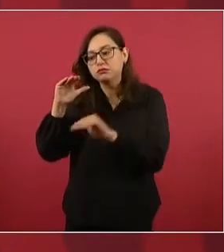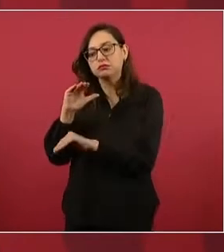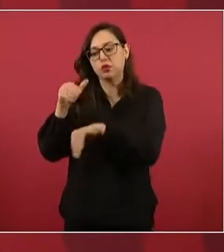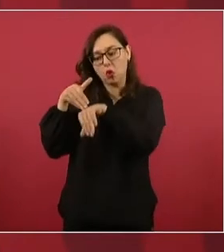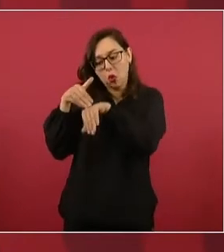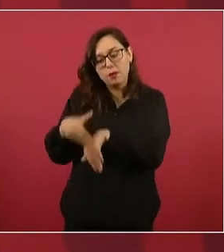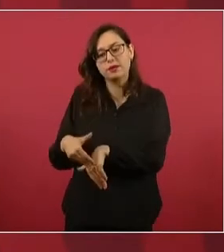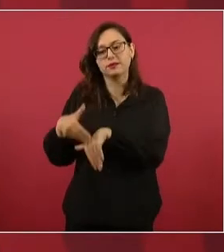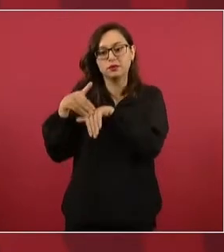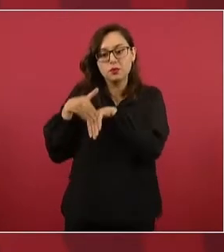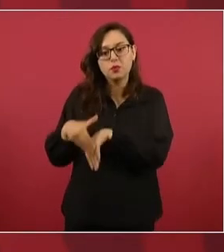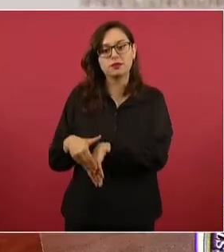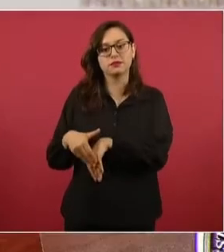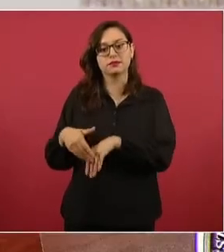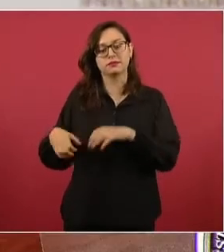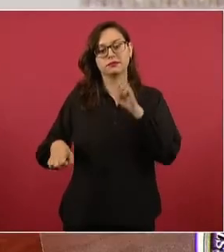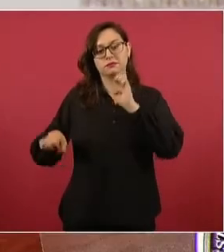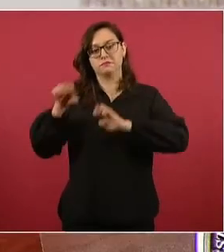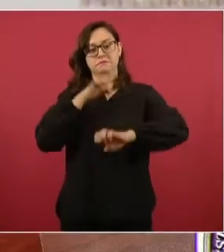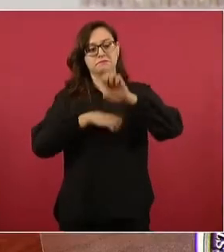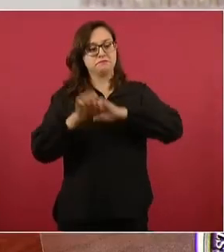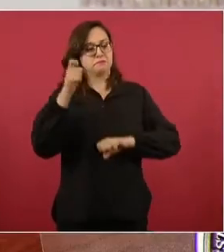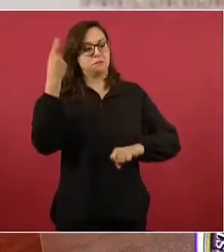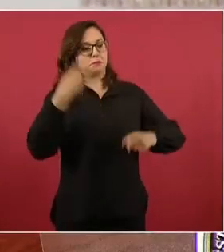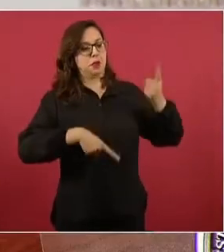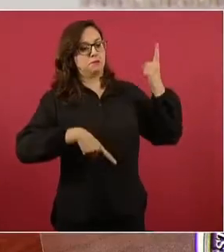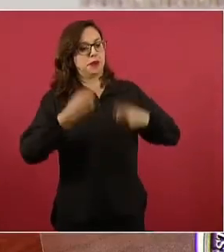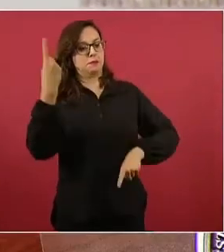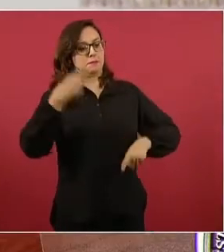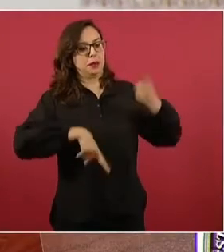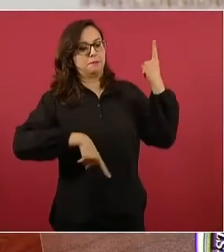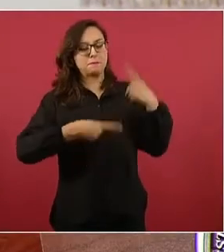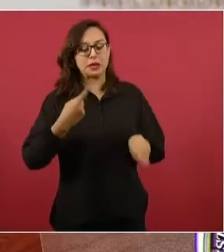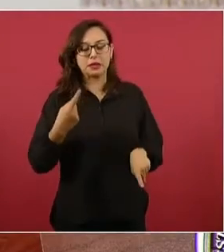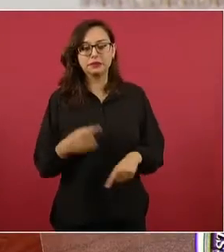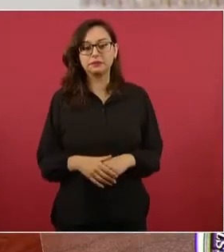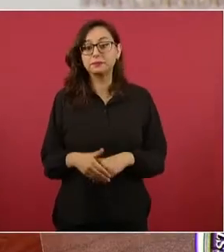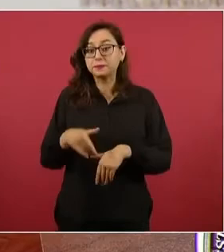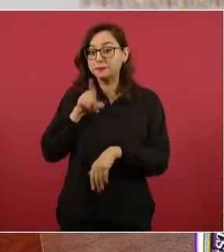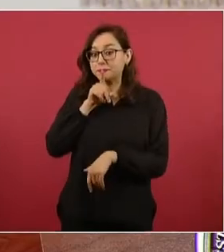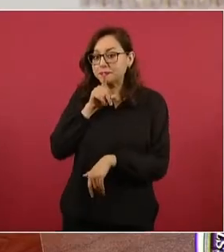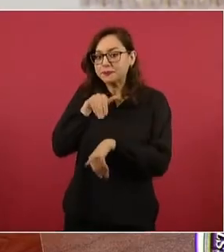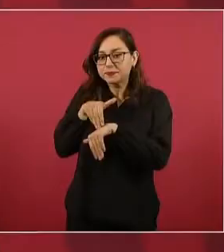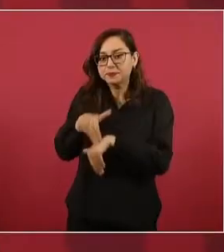de las grandes empresas del poder económico.